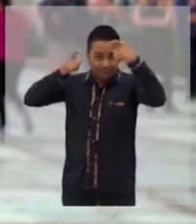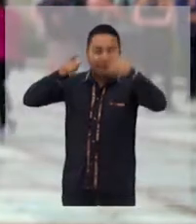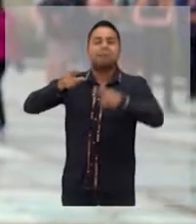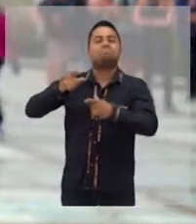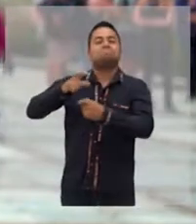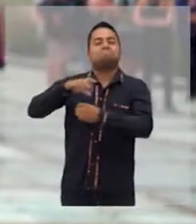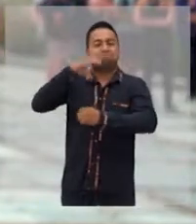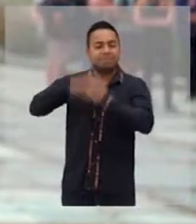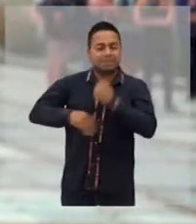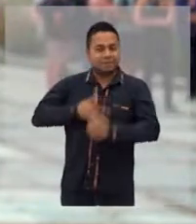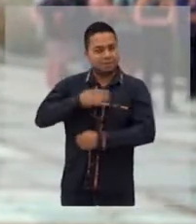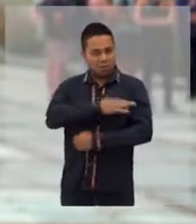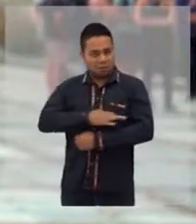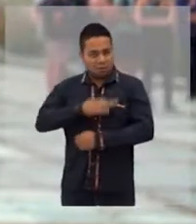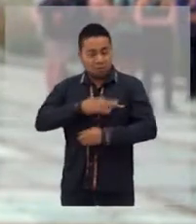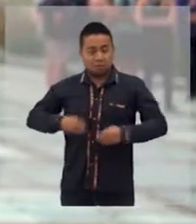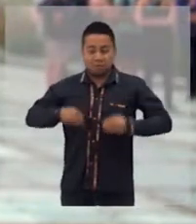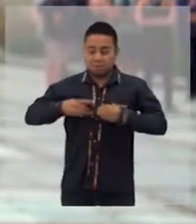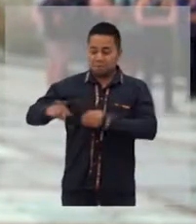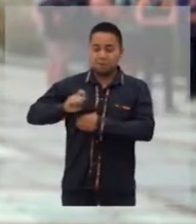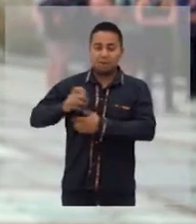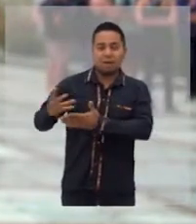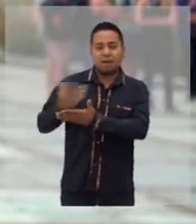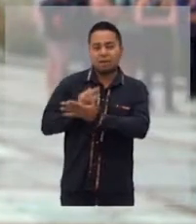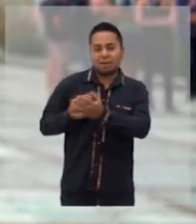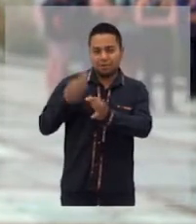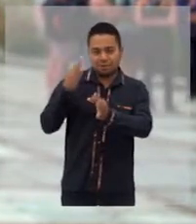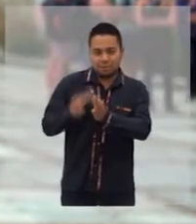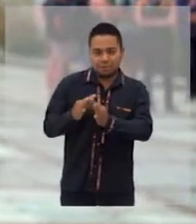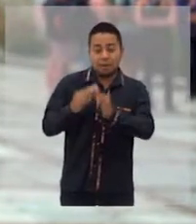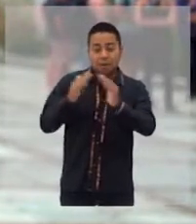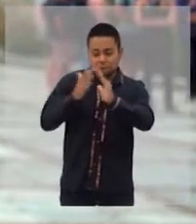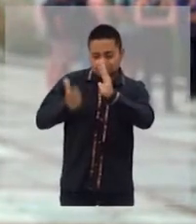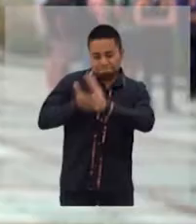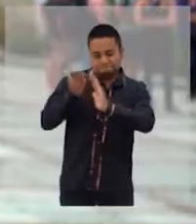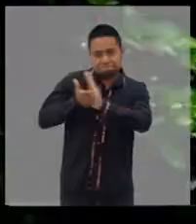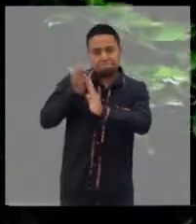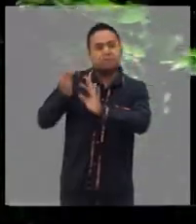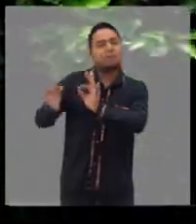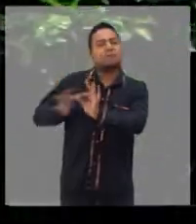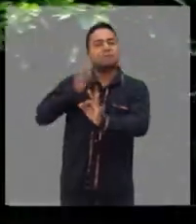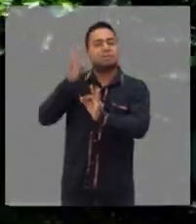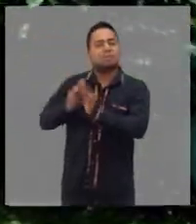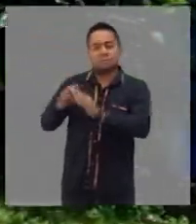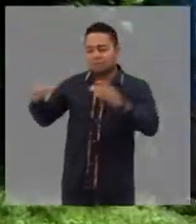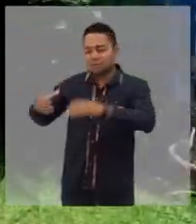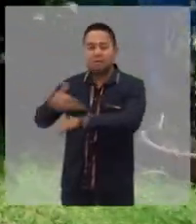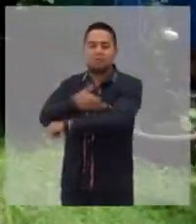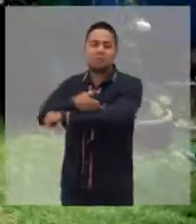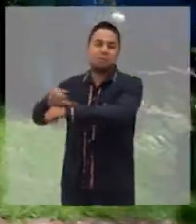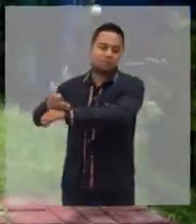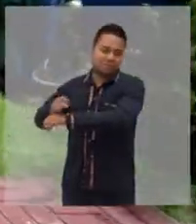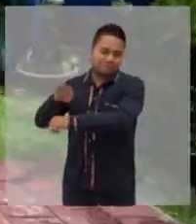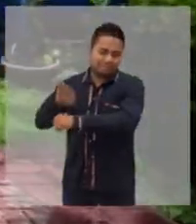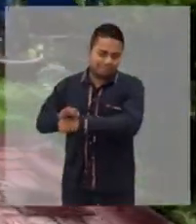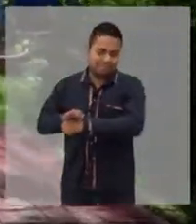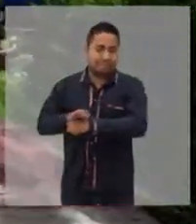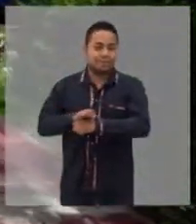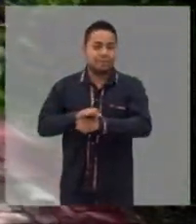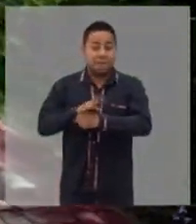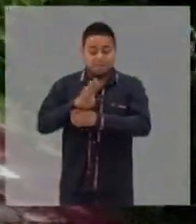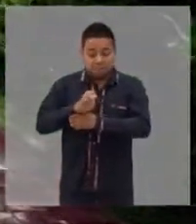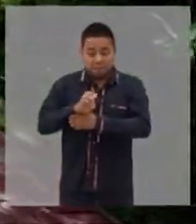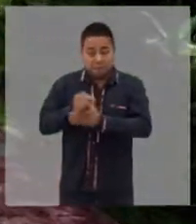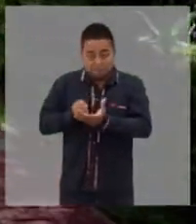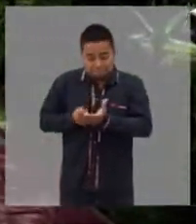Terminé mi titulación y me siento feliz de haber logrado una meta más en mi vida profesional. La construcción de nuestra casa ha terminado. Con esto mejora